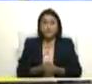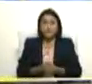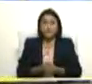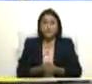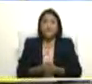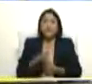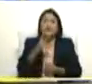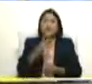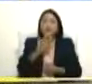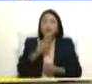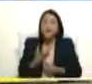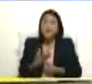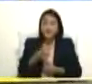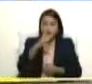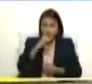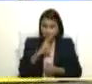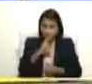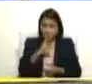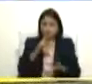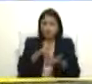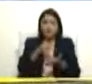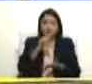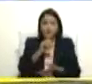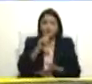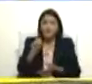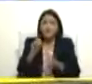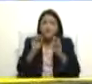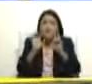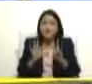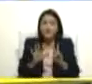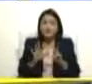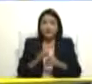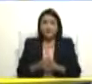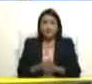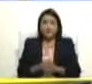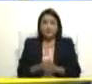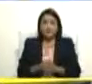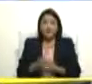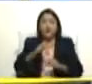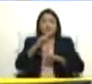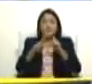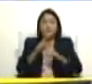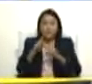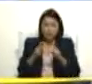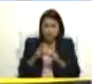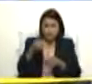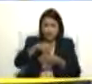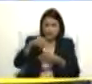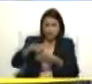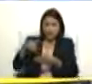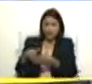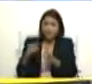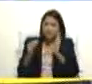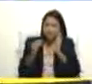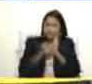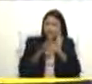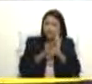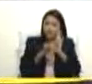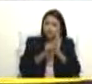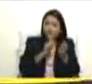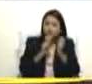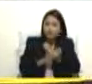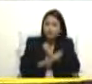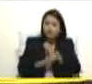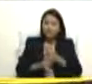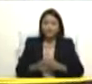2 de diciembre 2007, referéndum consultivo vinculante, como dice